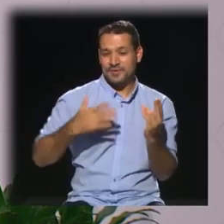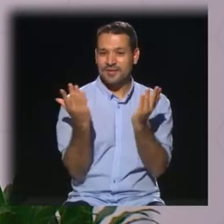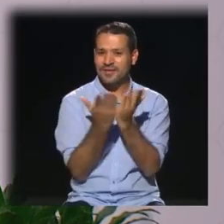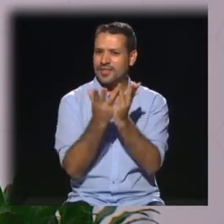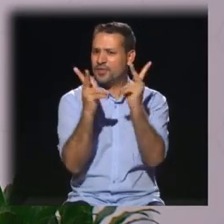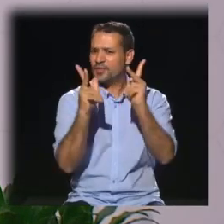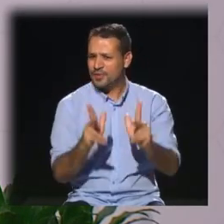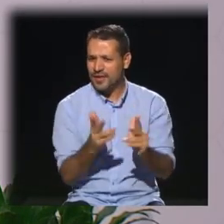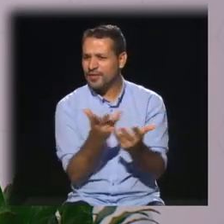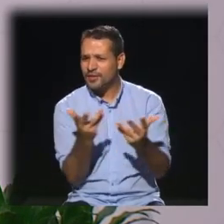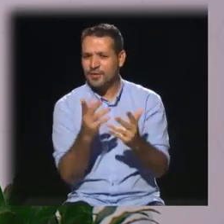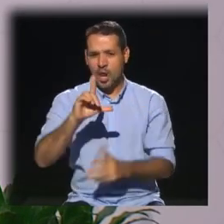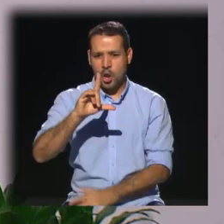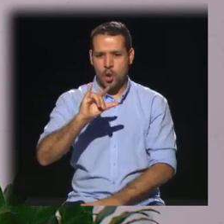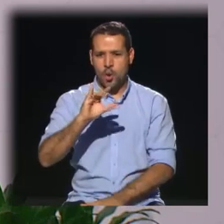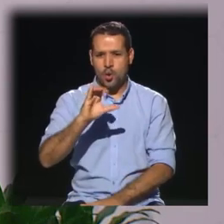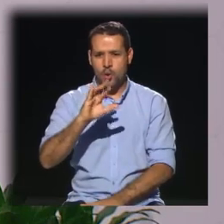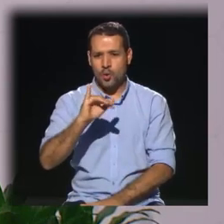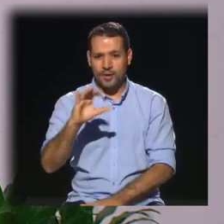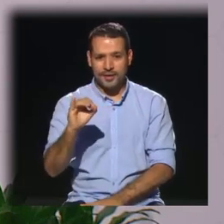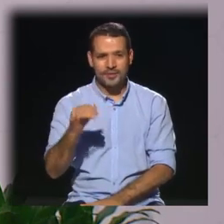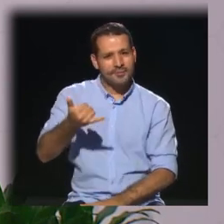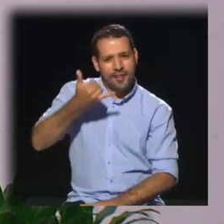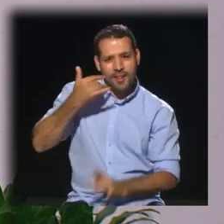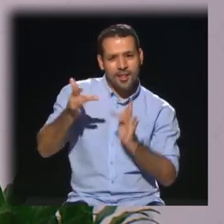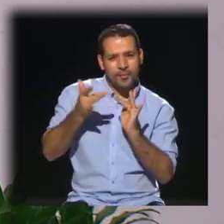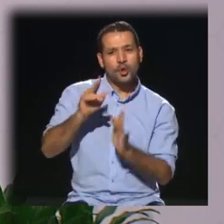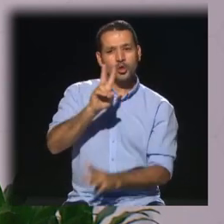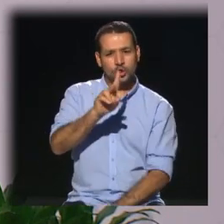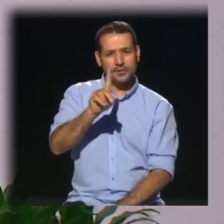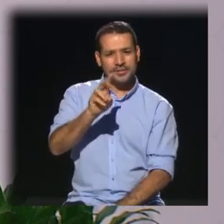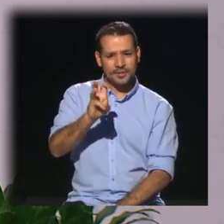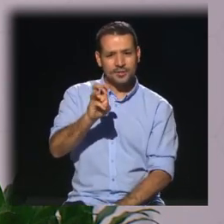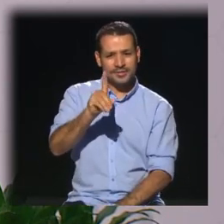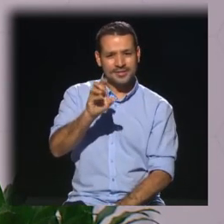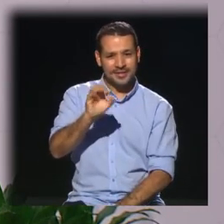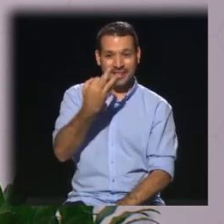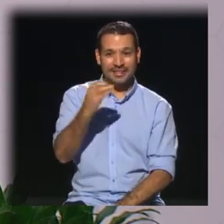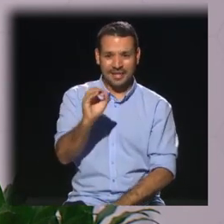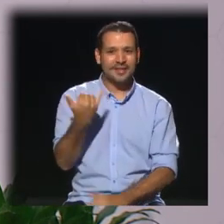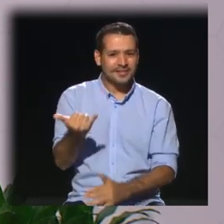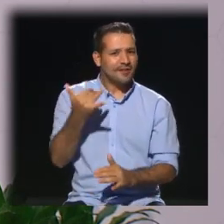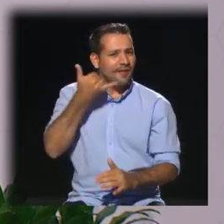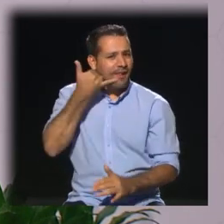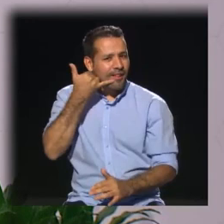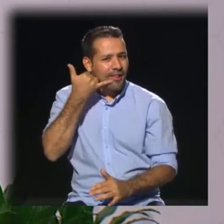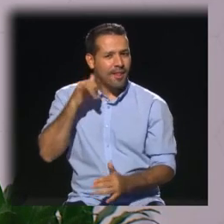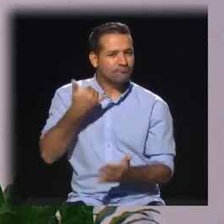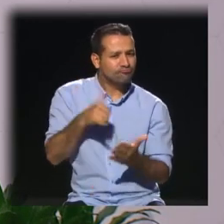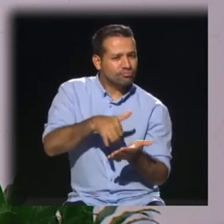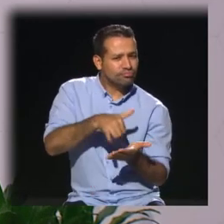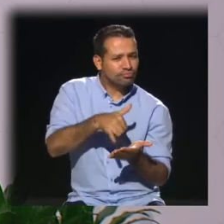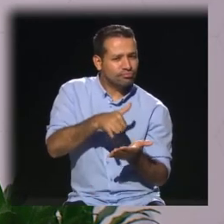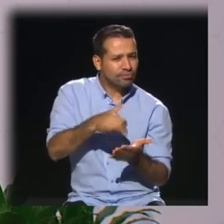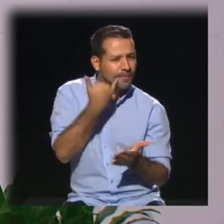educativa Lucrecio Jaramillo a que se conecten con nosotros, que nos llamen 268-6030. Tenemos habilitadas las líneas para que compartamos este